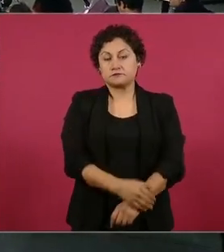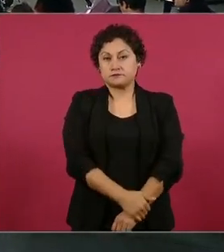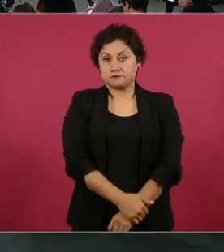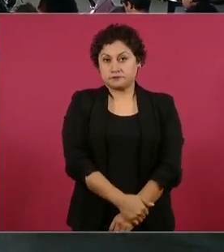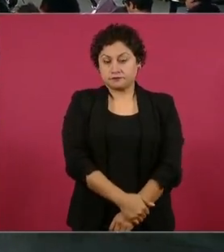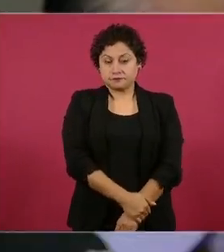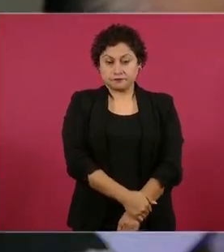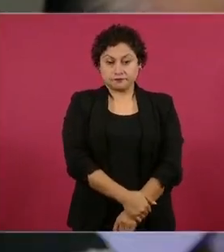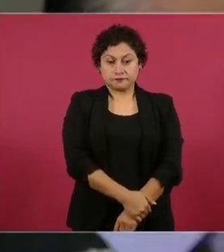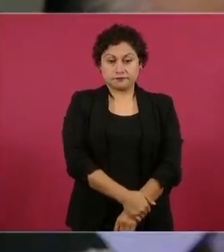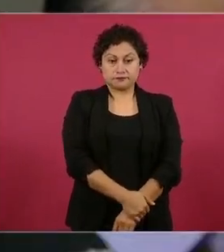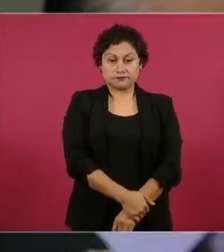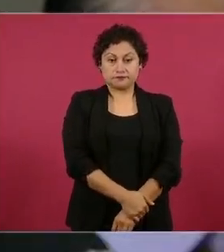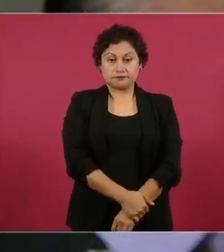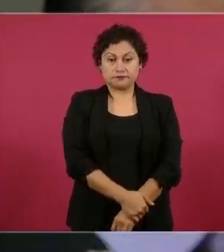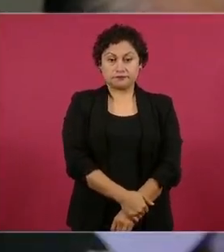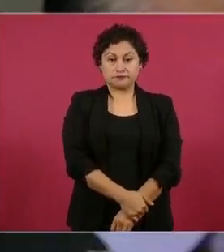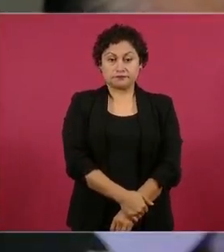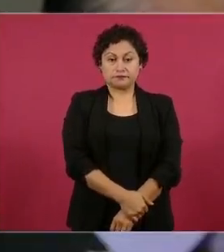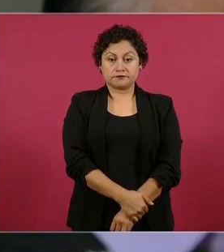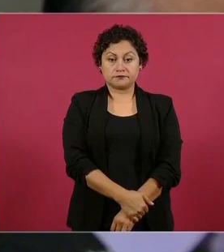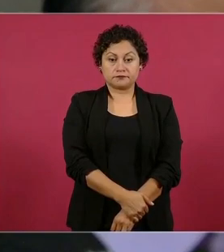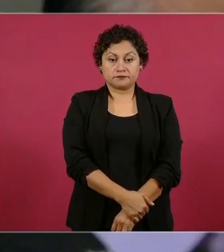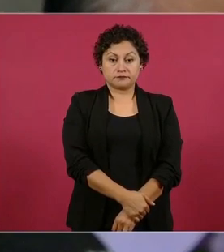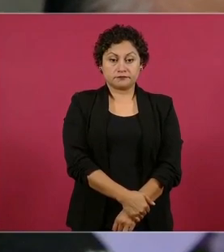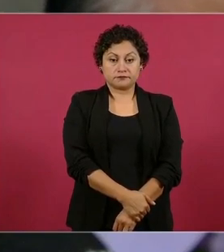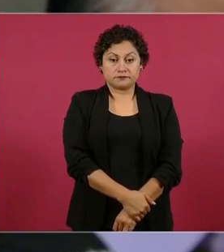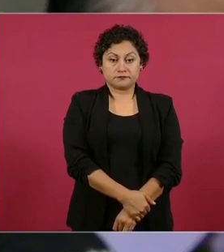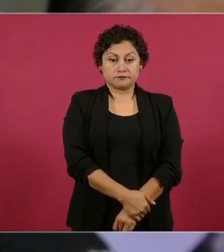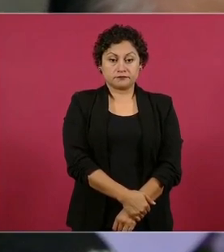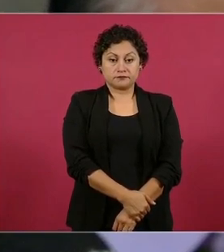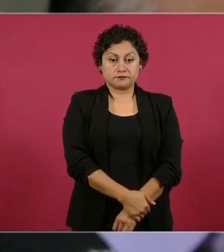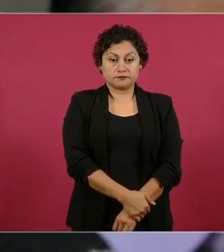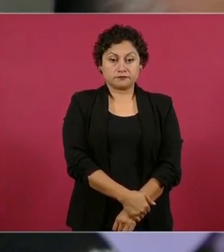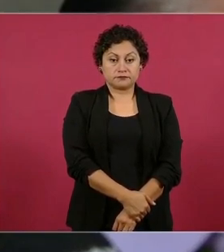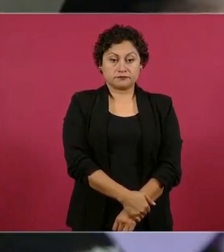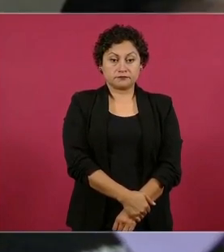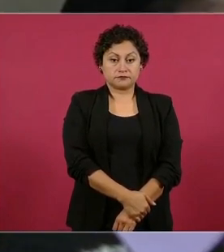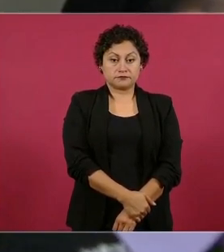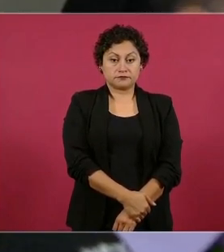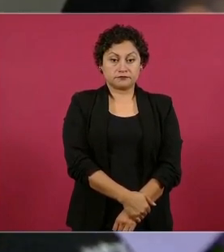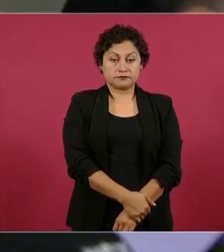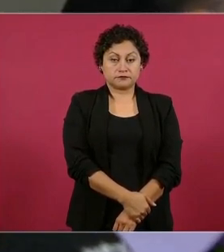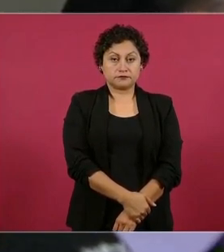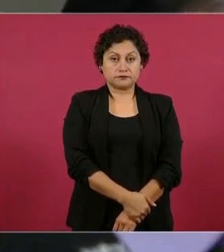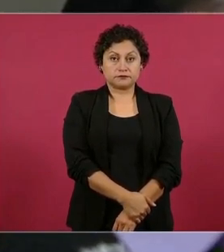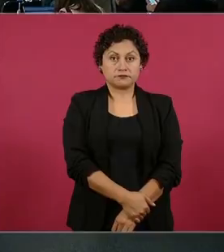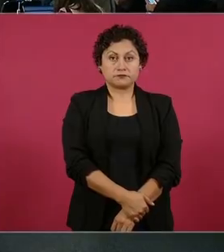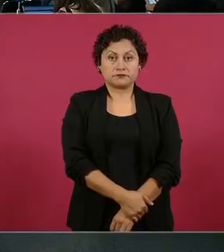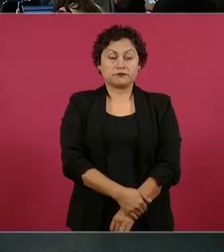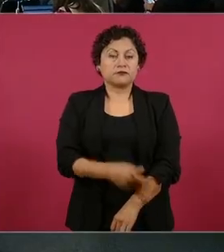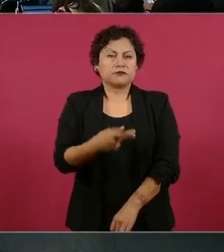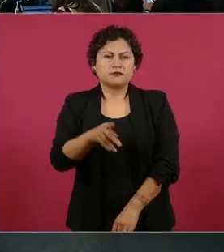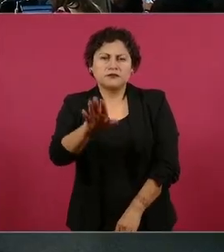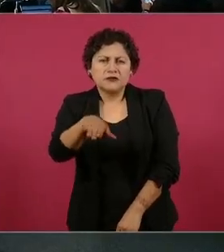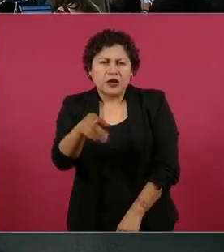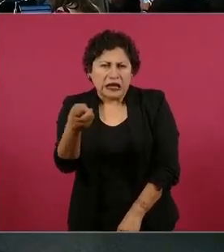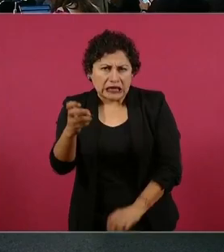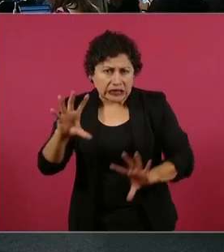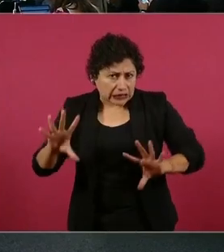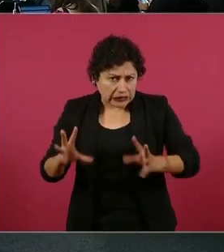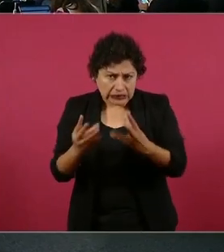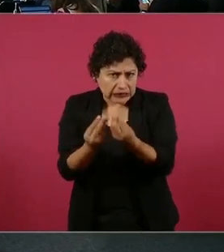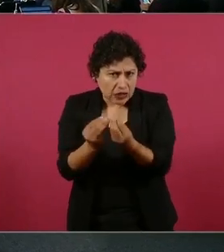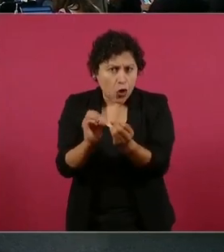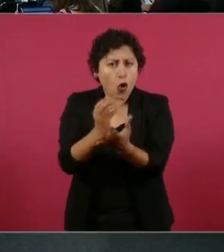No repartió el dinero. Ya pagaron en 2015 176 millones. ¿Pero es total o es parcial? Es parcial, otra vez,